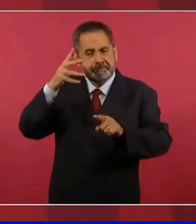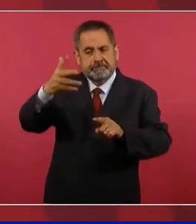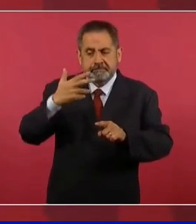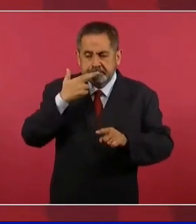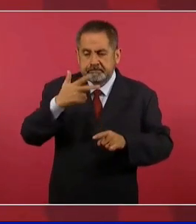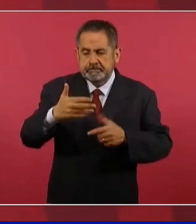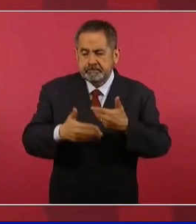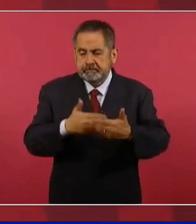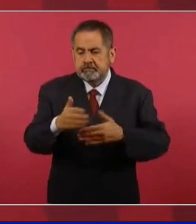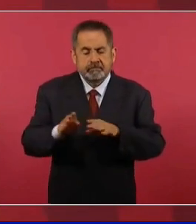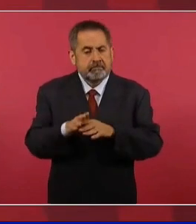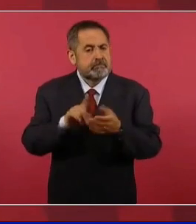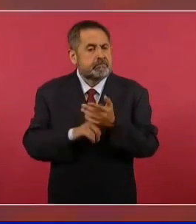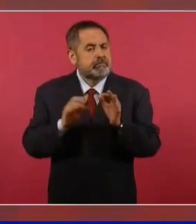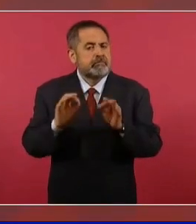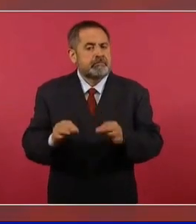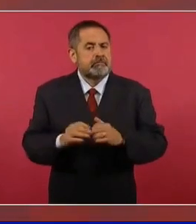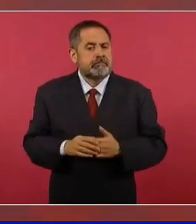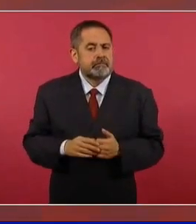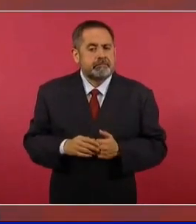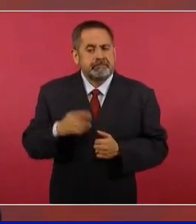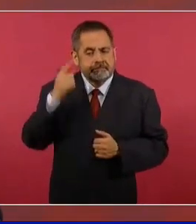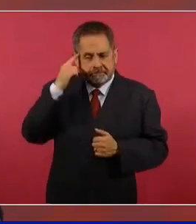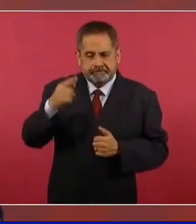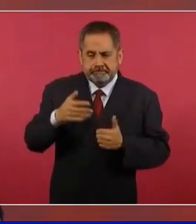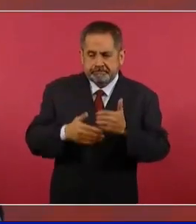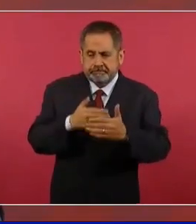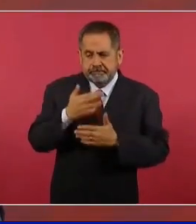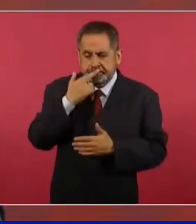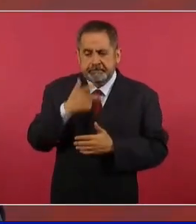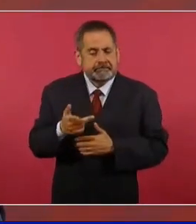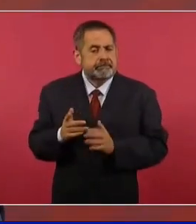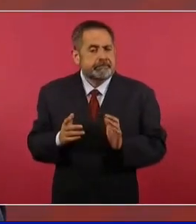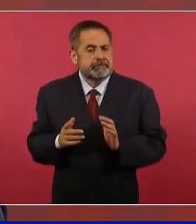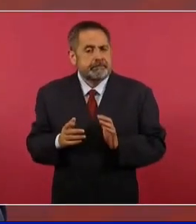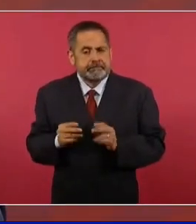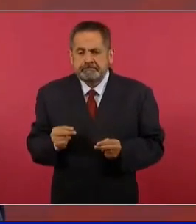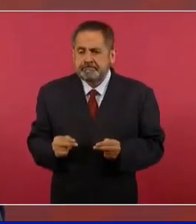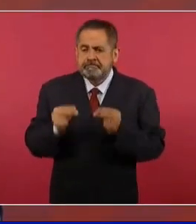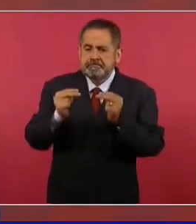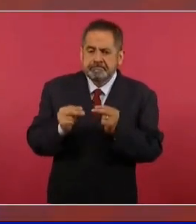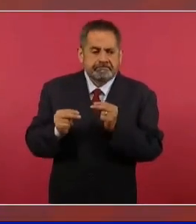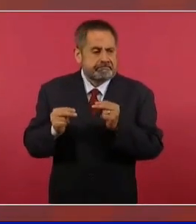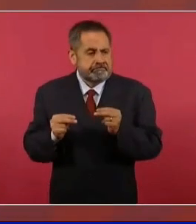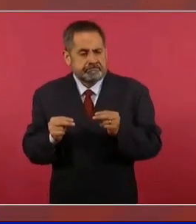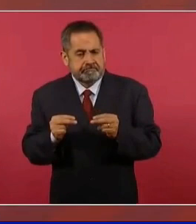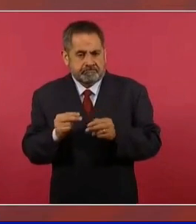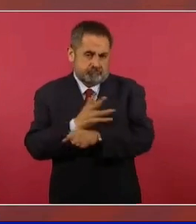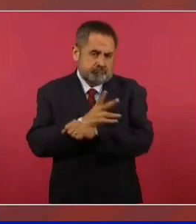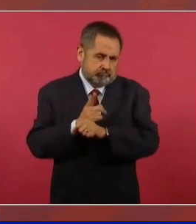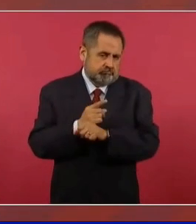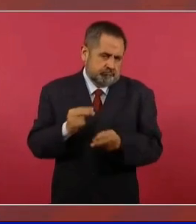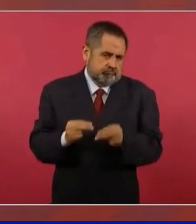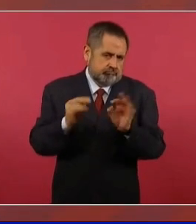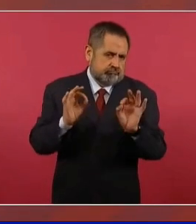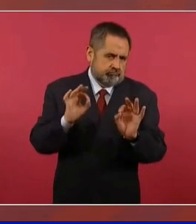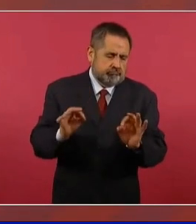para que se puedan hacer negocios lícitos.